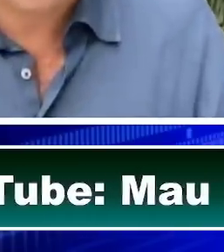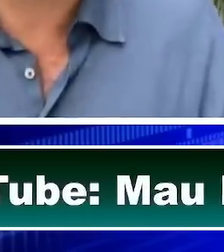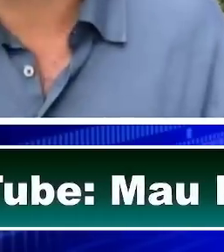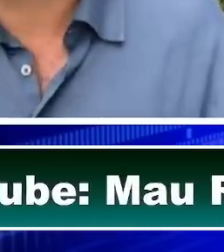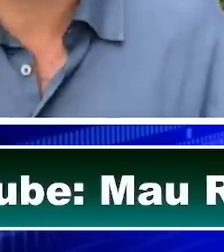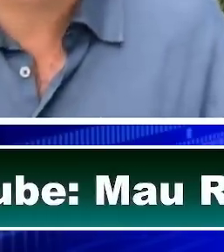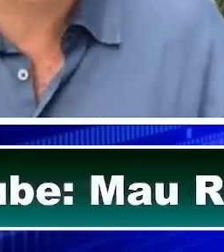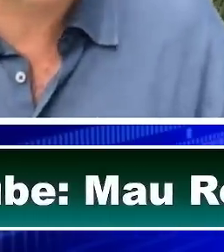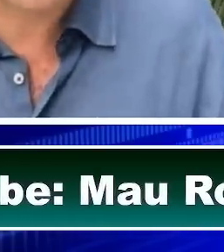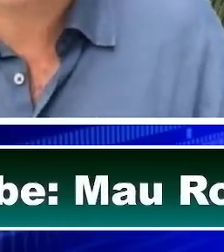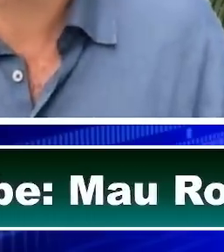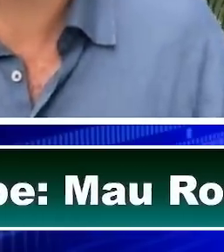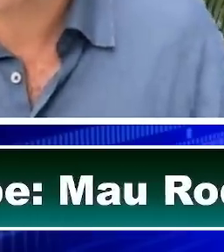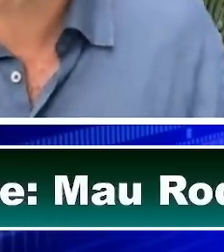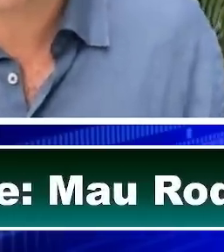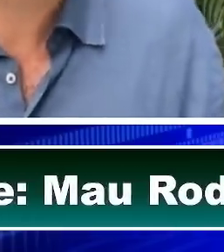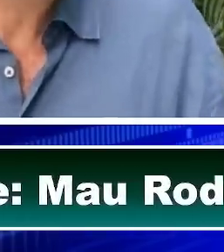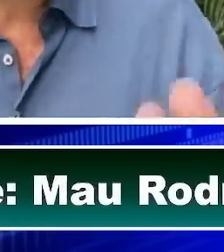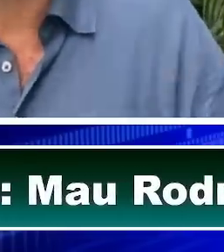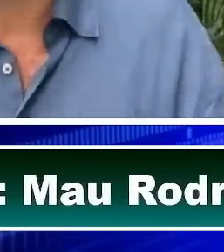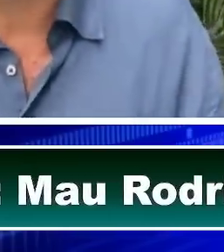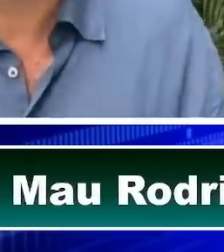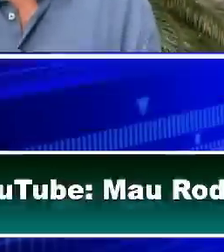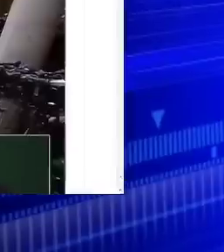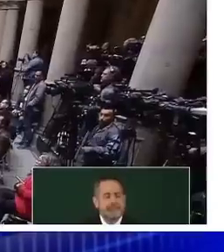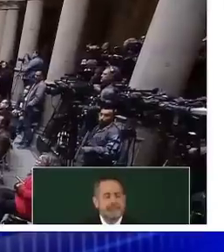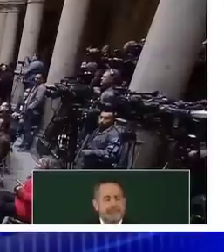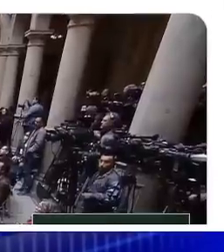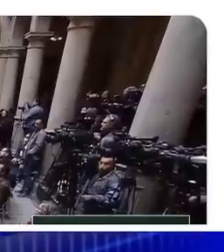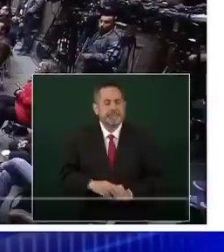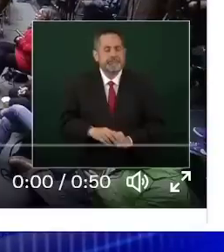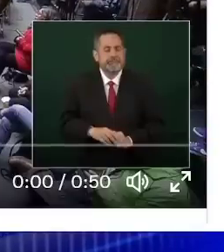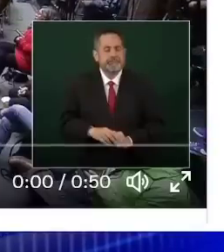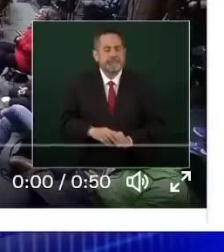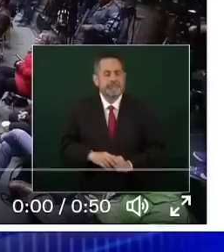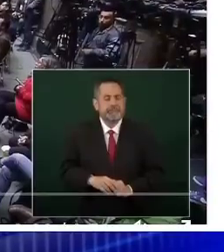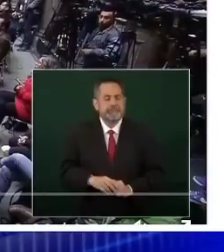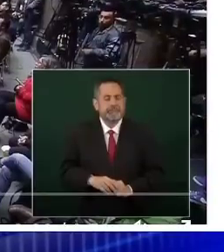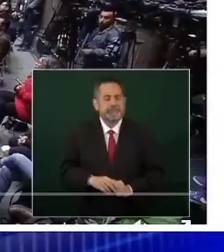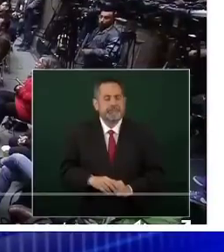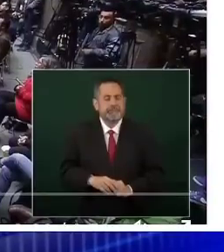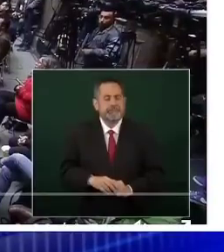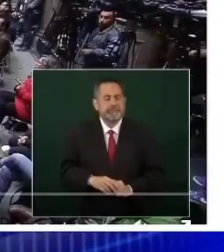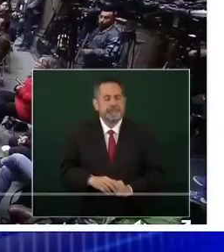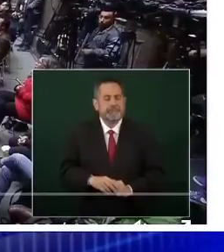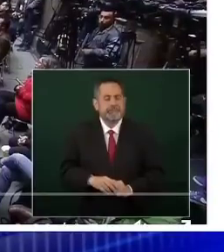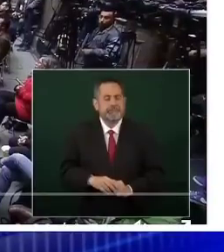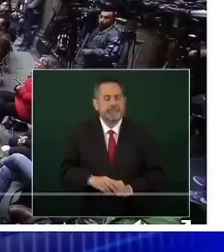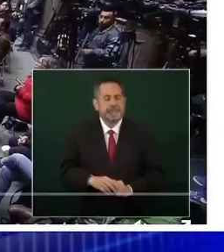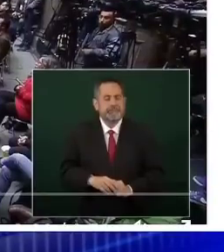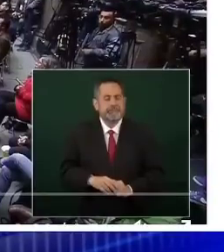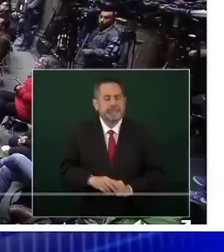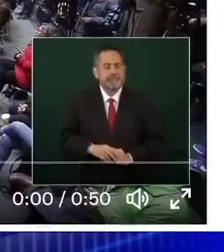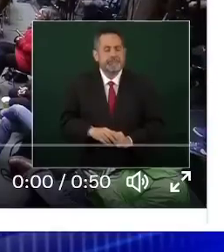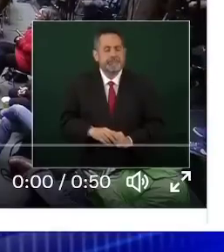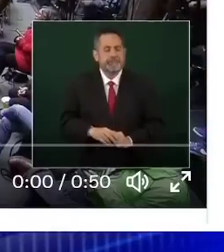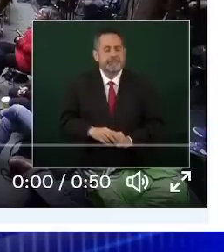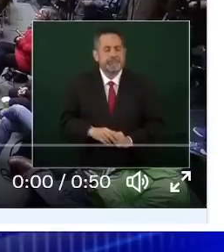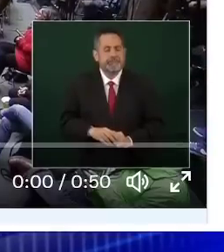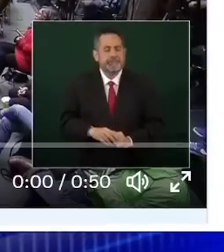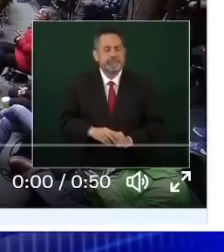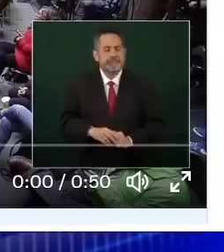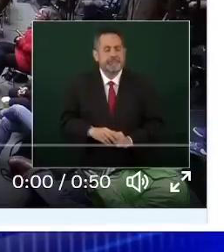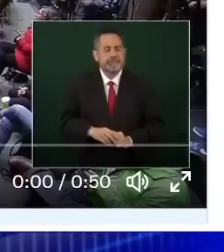argumento que él está presentando ahora el presidente López Obrador antes de conocer la postura de graue le pidió dejar de hacer politiquería